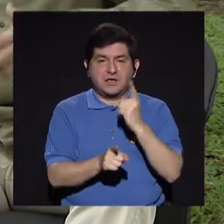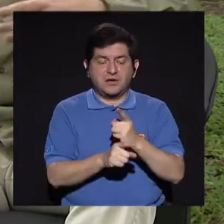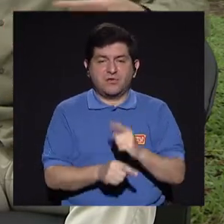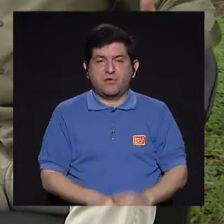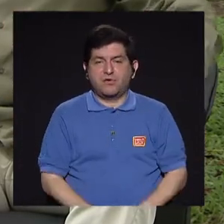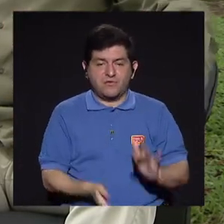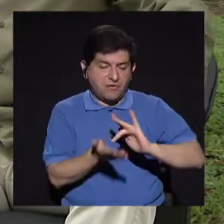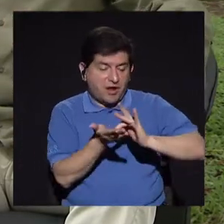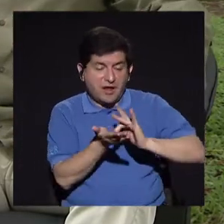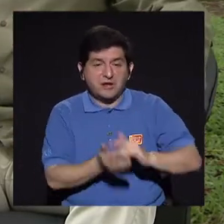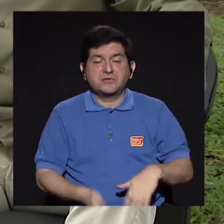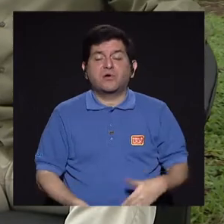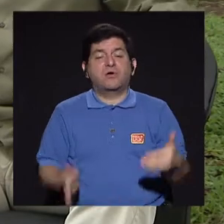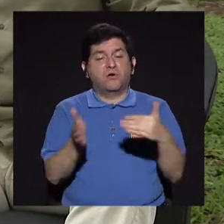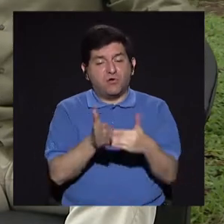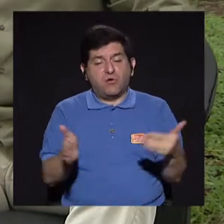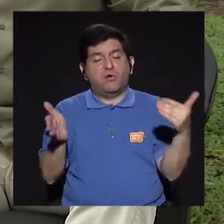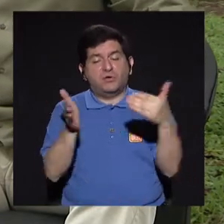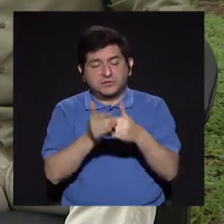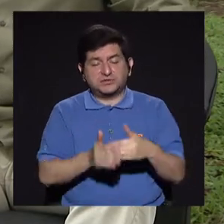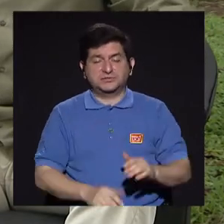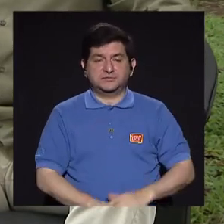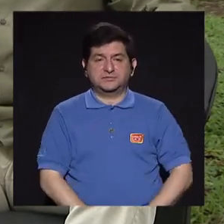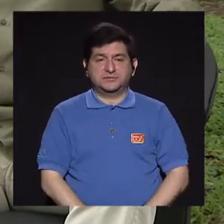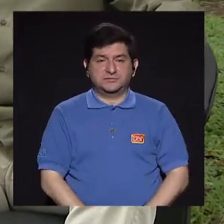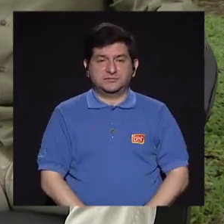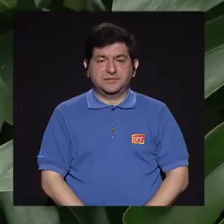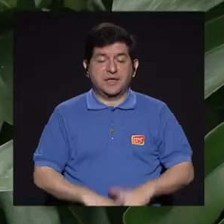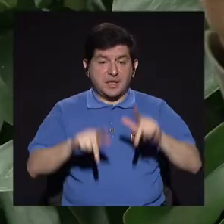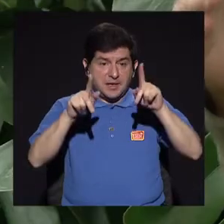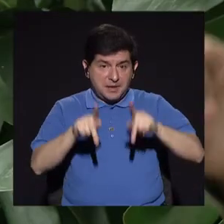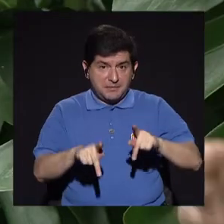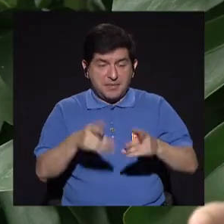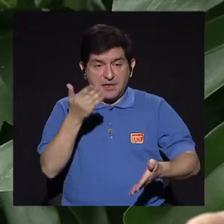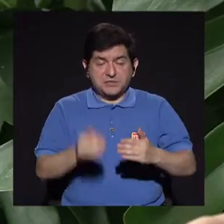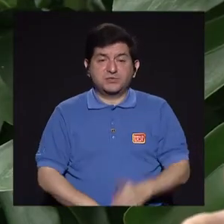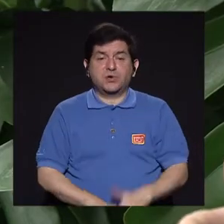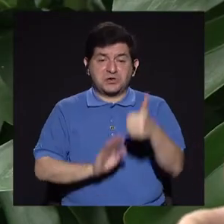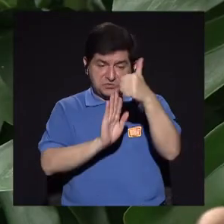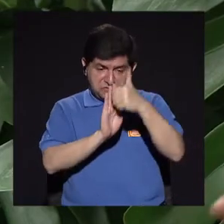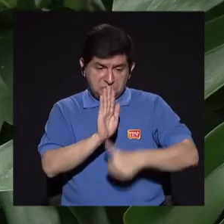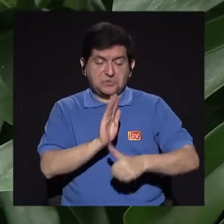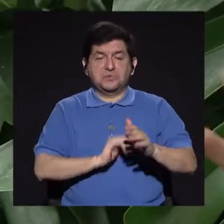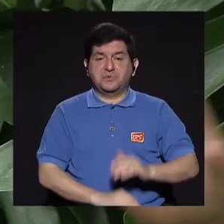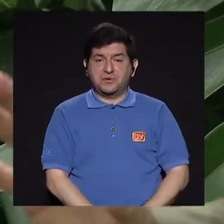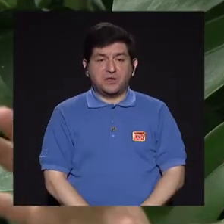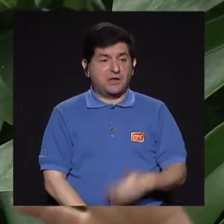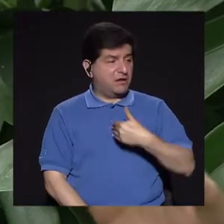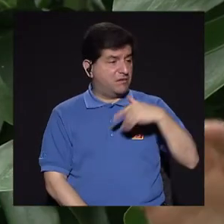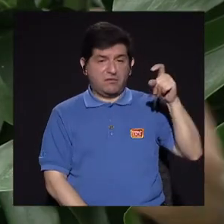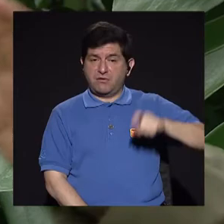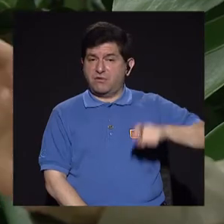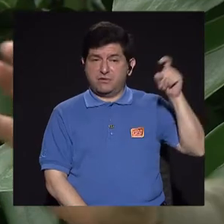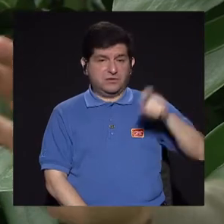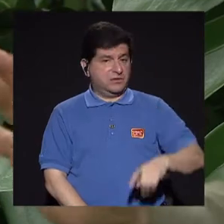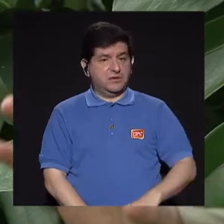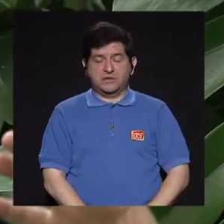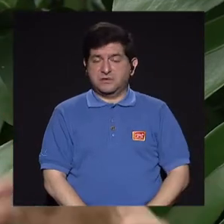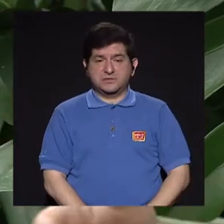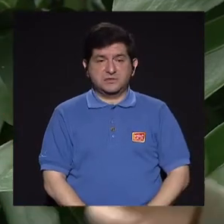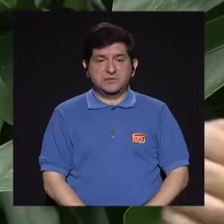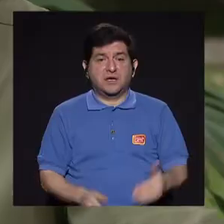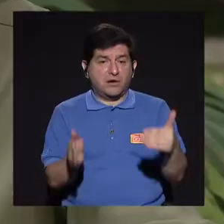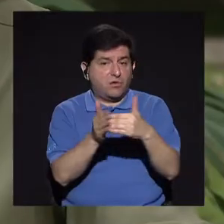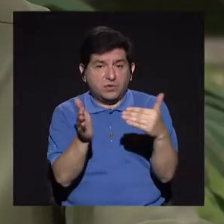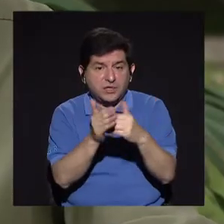adecuadas, pues puede recaer. Hay personas que se someten a una intervención quirúrgica, o sea, no tienen necesidad de volver a